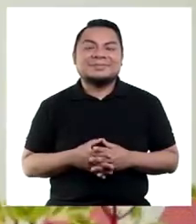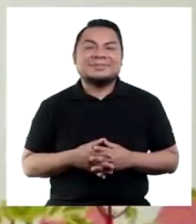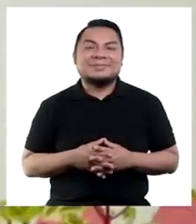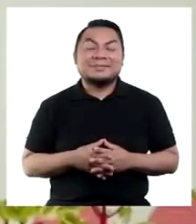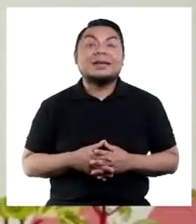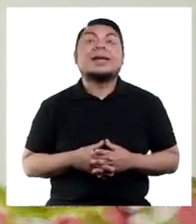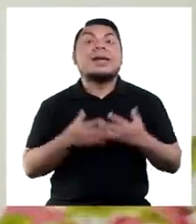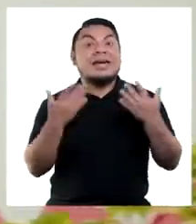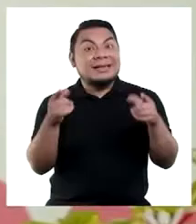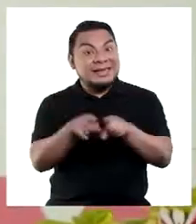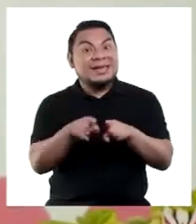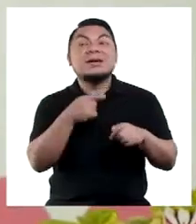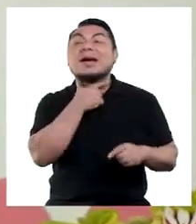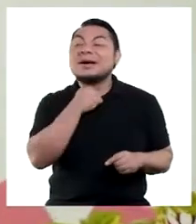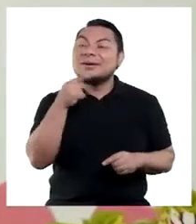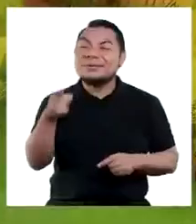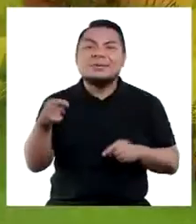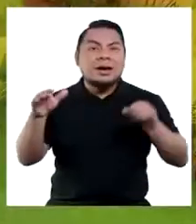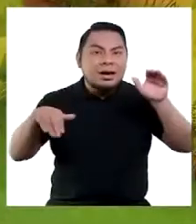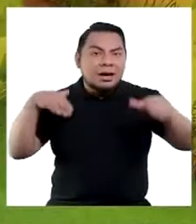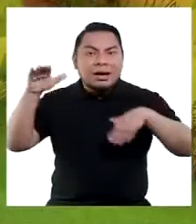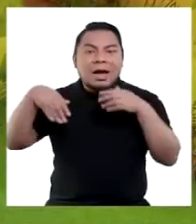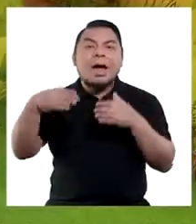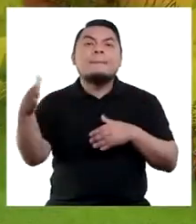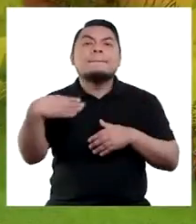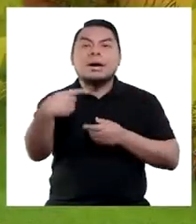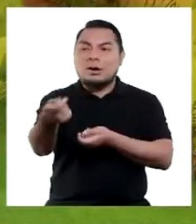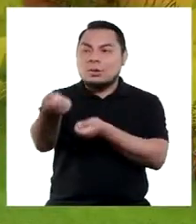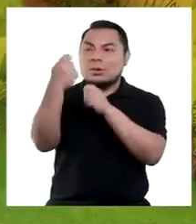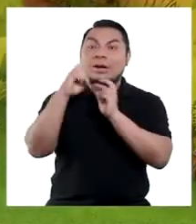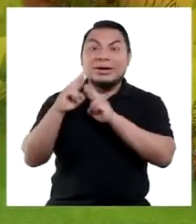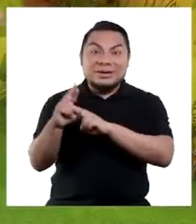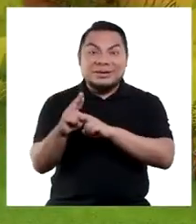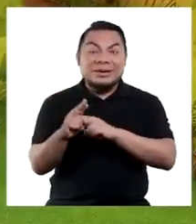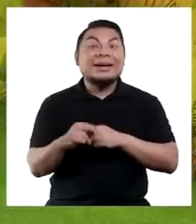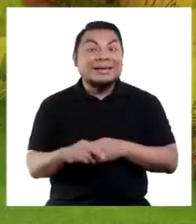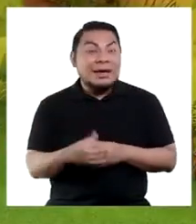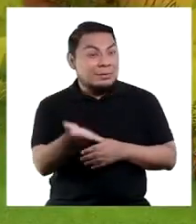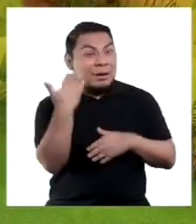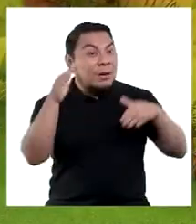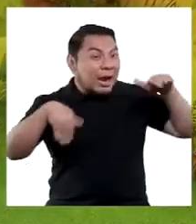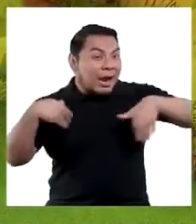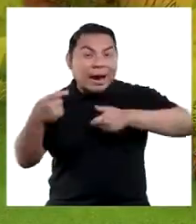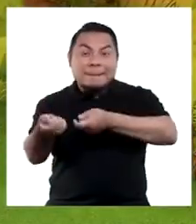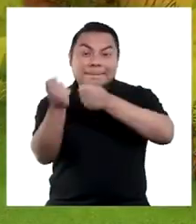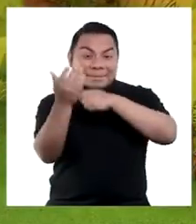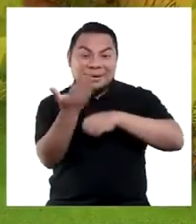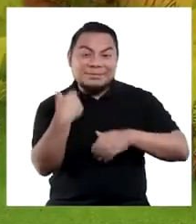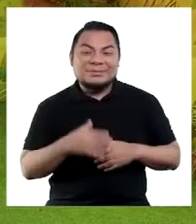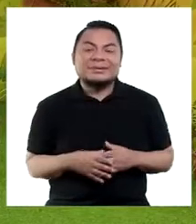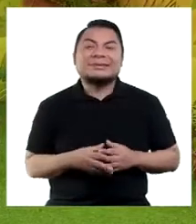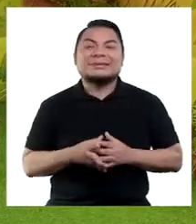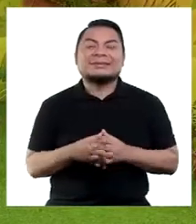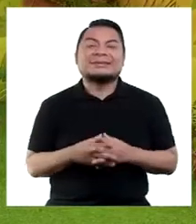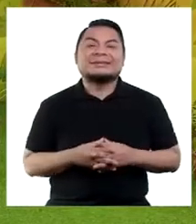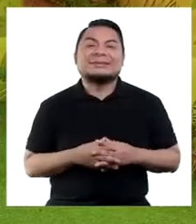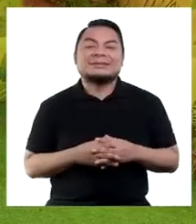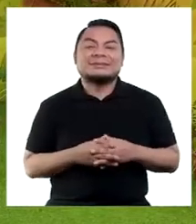y también les gustaba nadar y pescar en el río a nadar y pescar menos